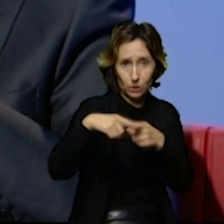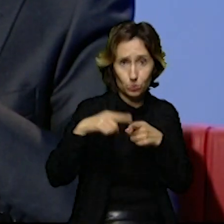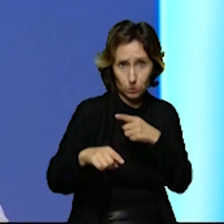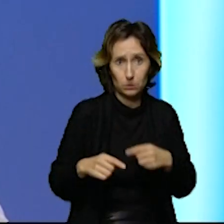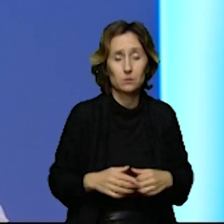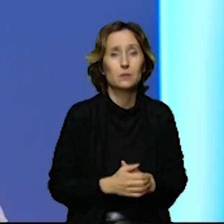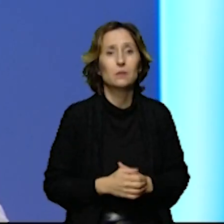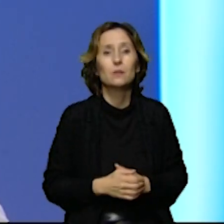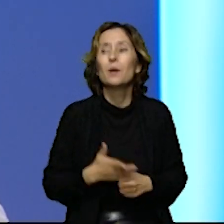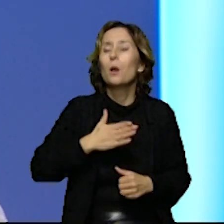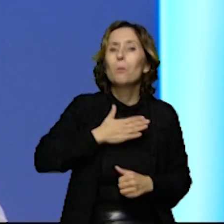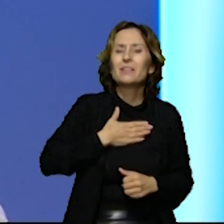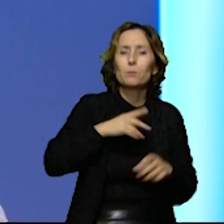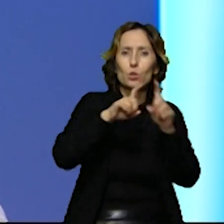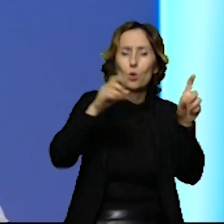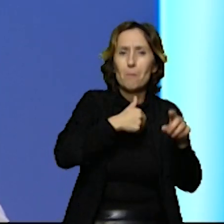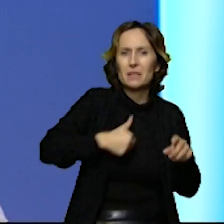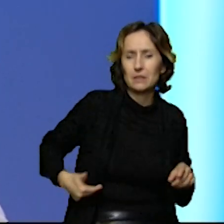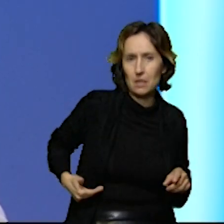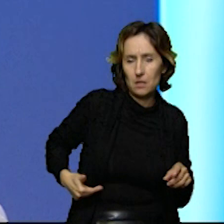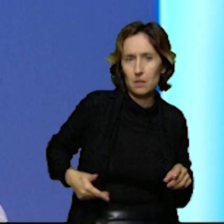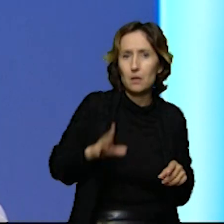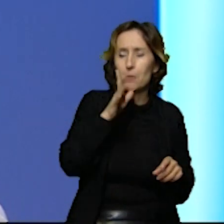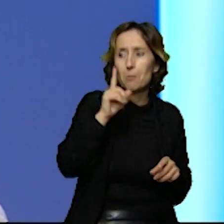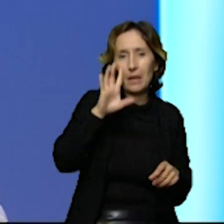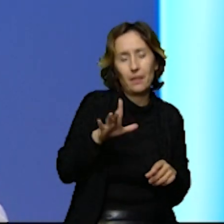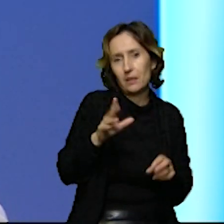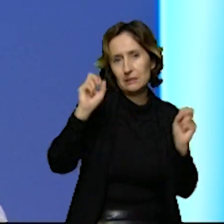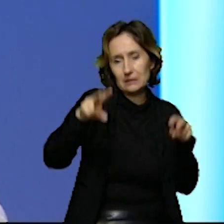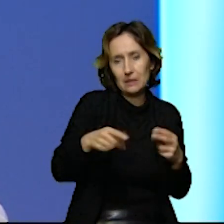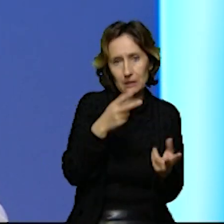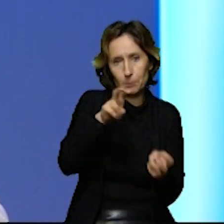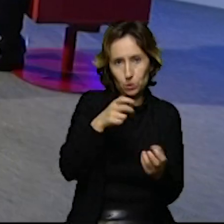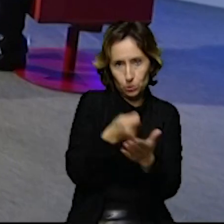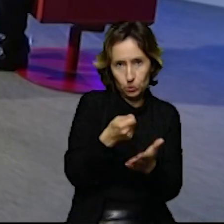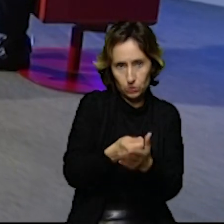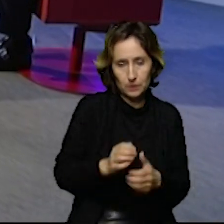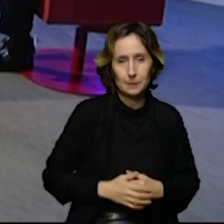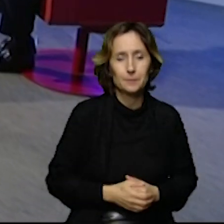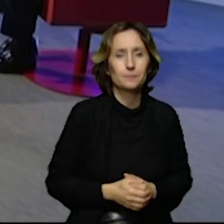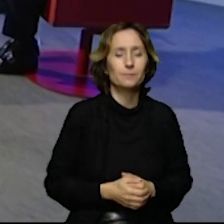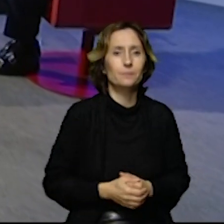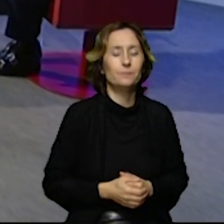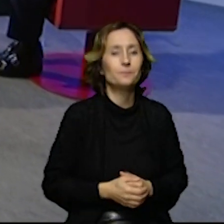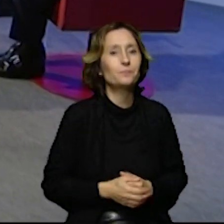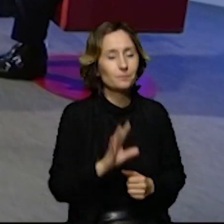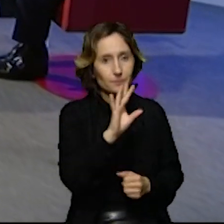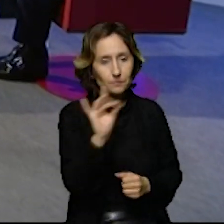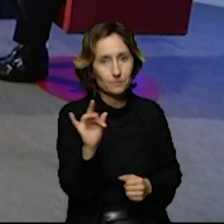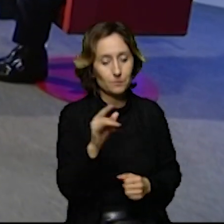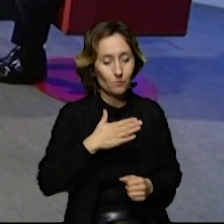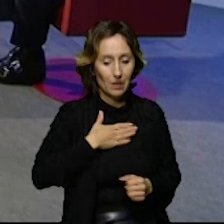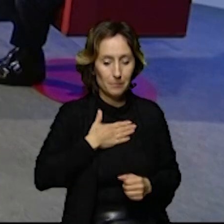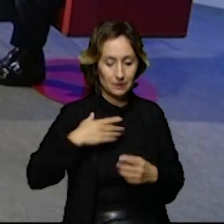Patrimonio empresarial, que se nos había quedado ahí, parece que va a quedar exento. Sí, la adjudicación de los